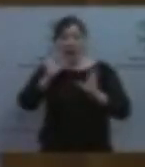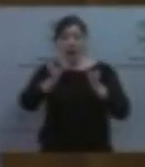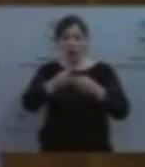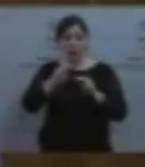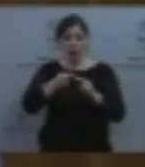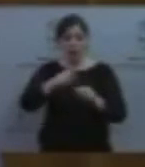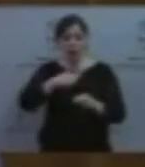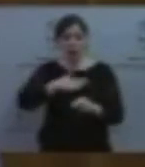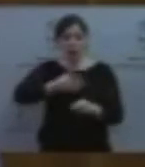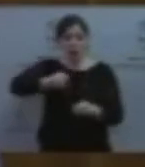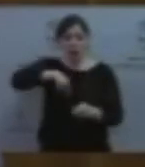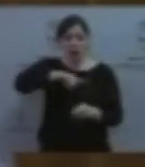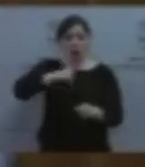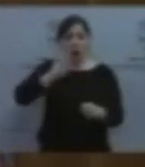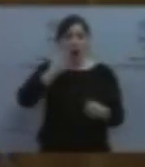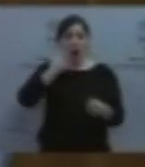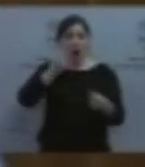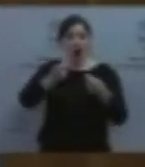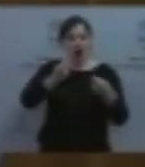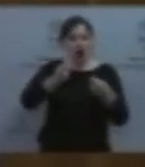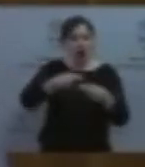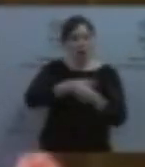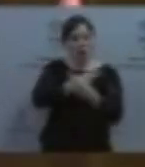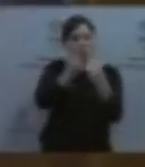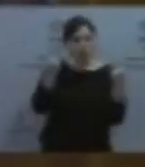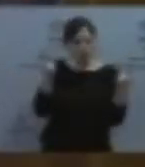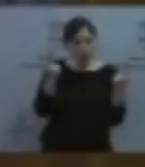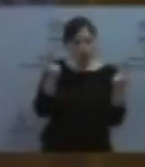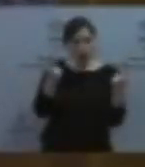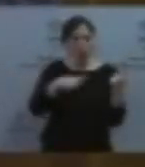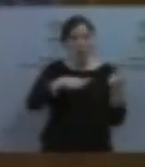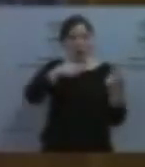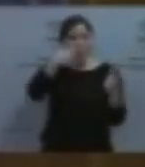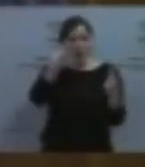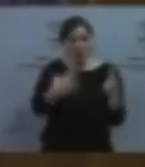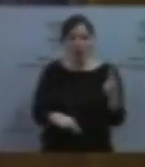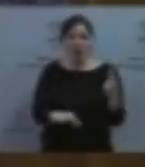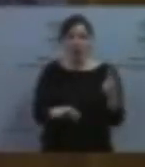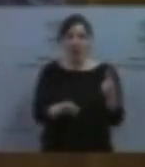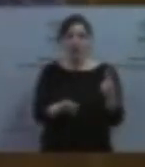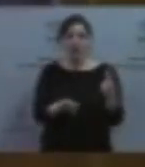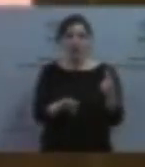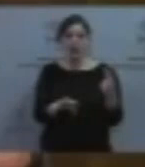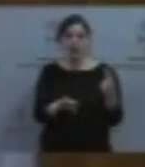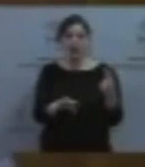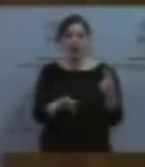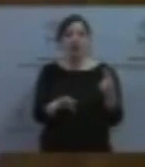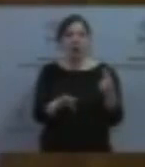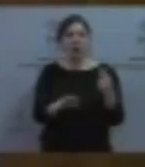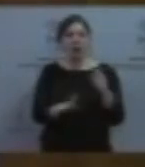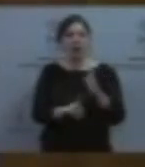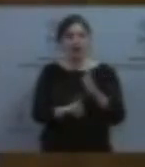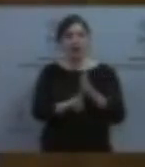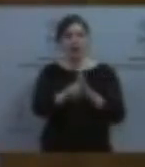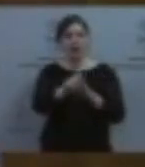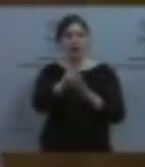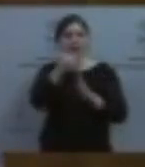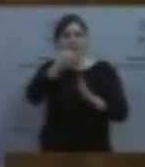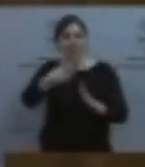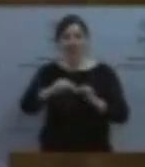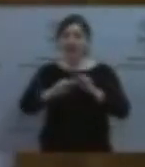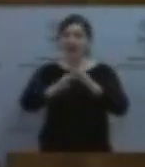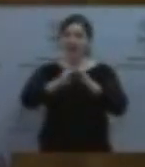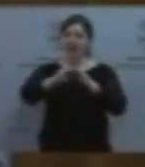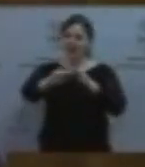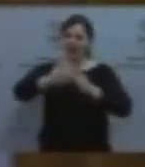que permita una salida satisfactoria, que dé seguridad y estabilidad a esos trabajadores que están ahí fuera, que dé seguridad y